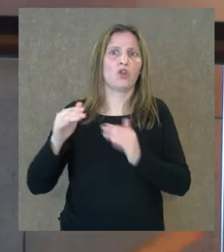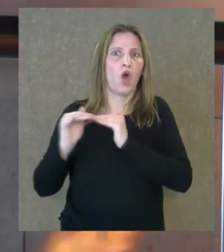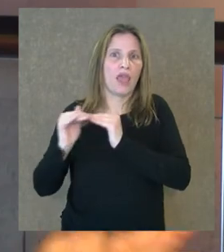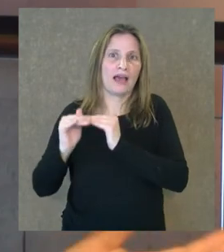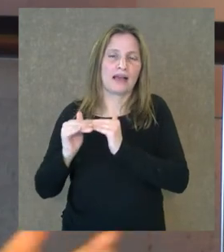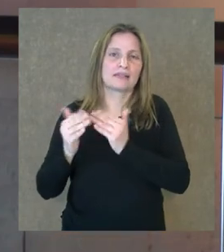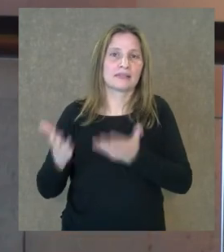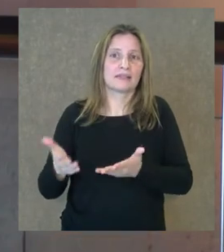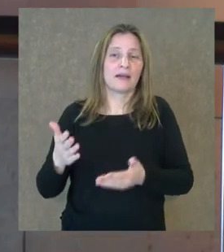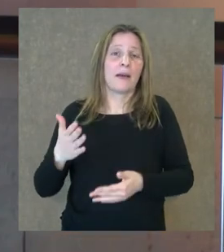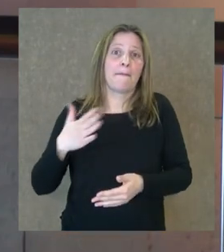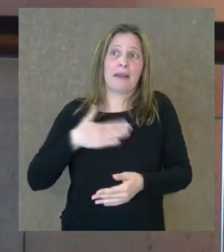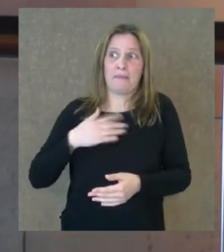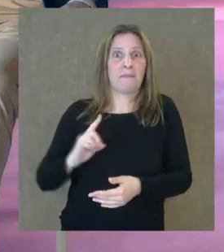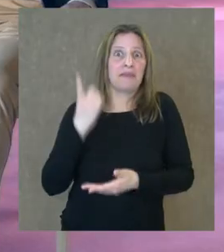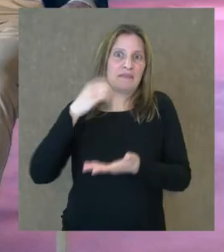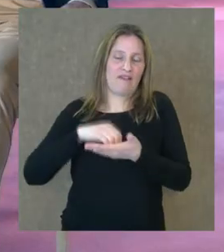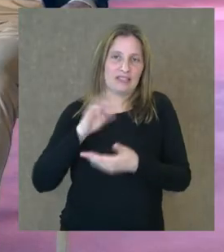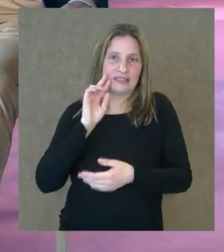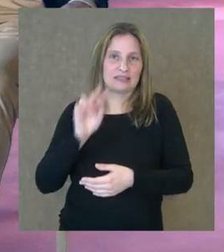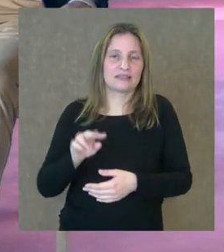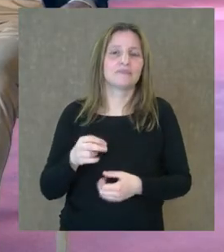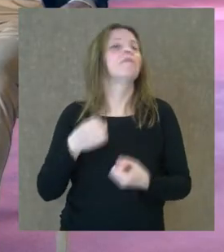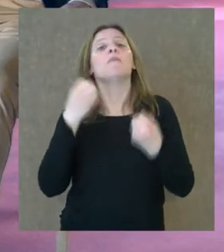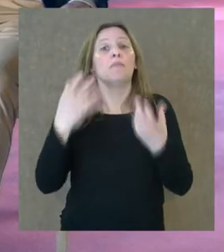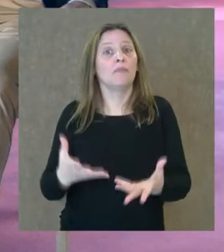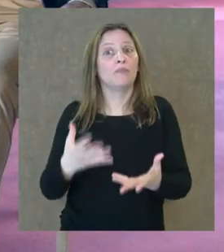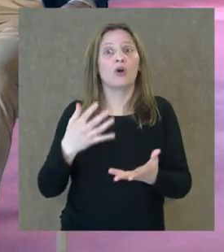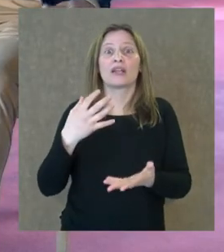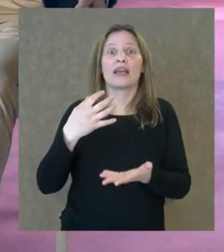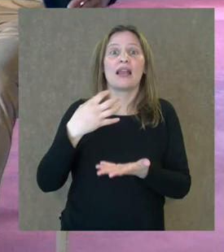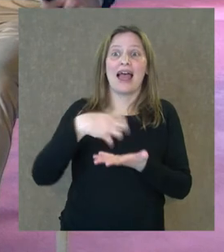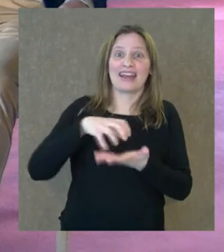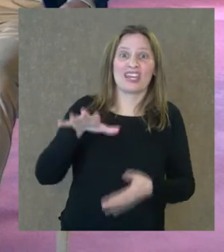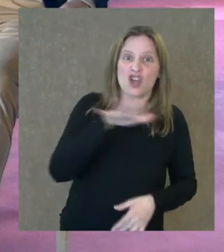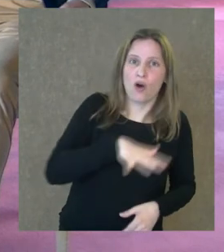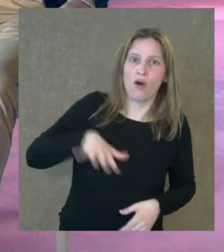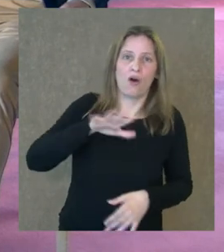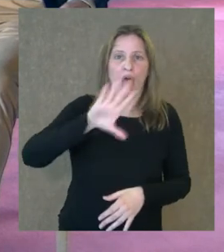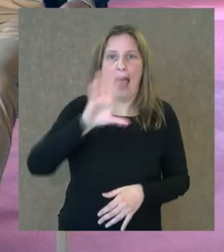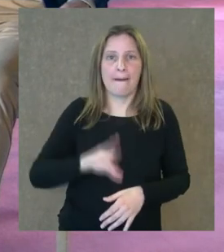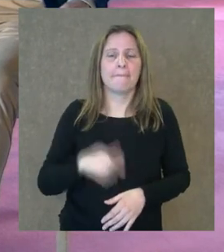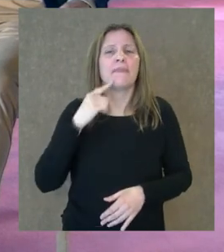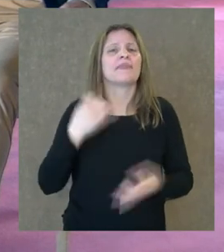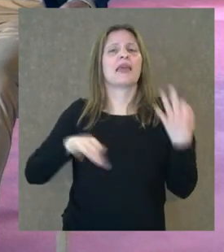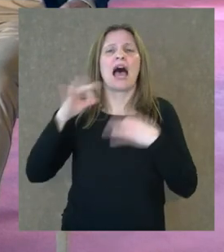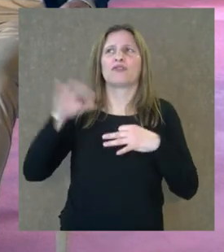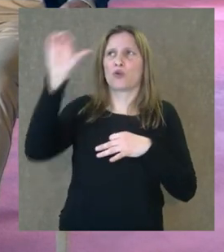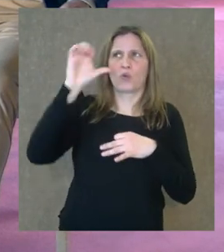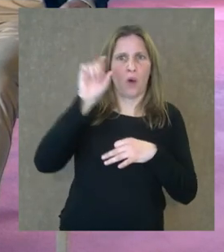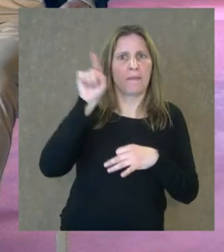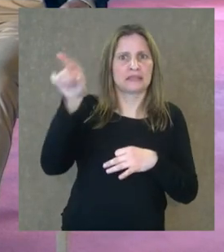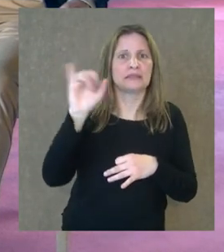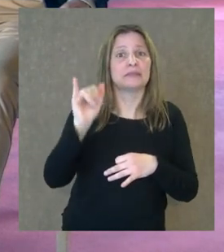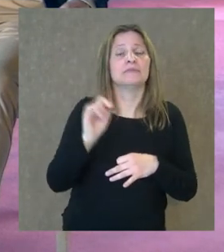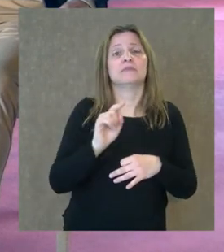los colegas excepto algún caso va a ser la primer oportunidad yo creo que hay una región no hay en este momento no sea en algunos datos europeos que han hecho